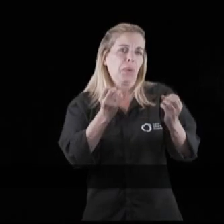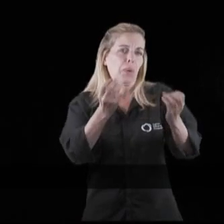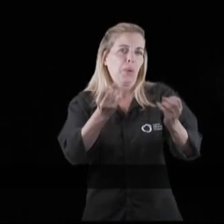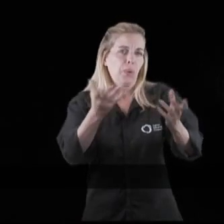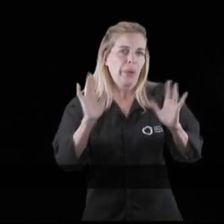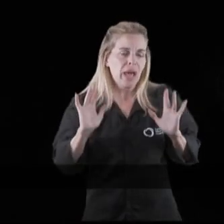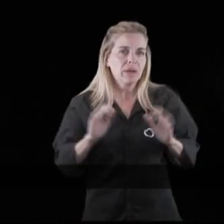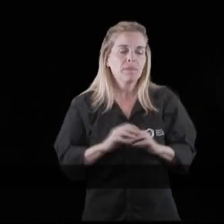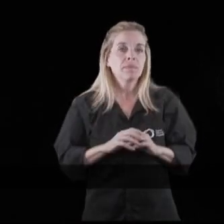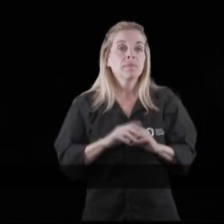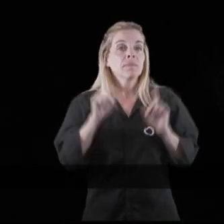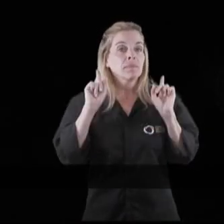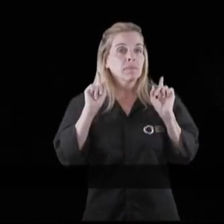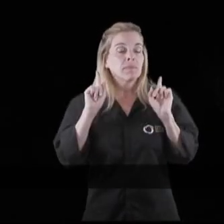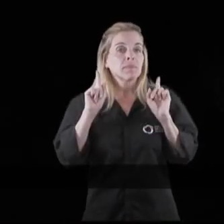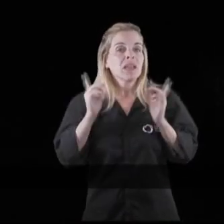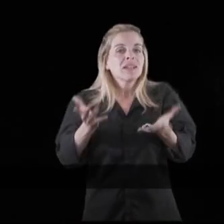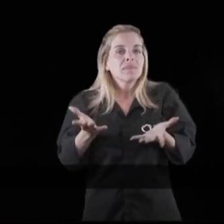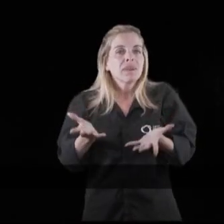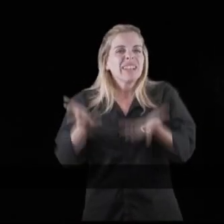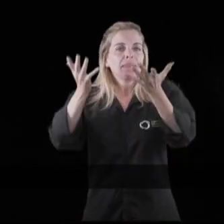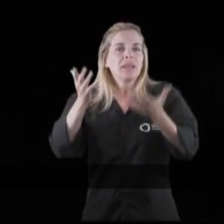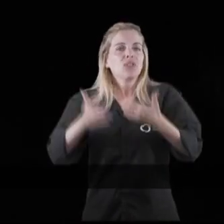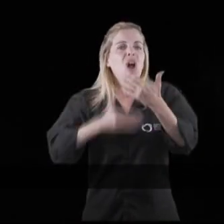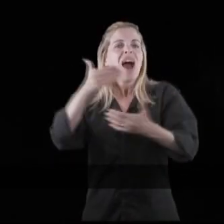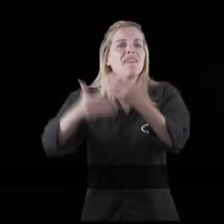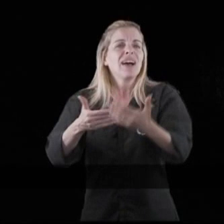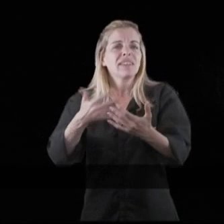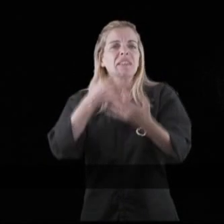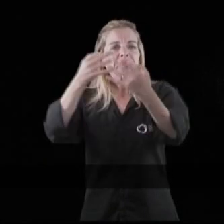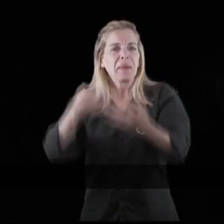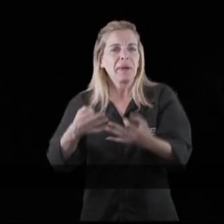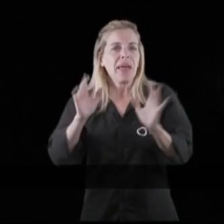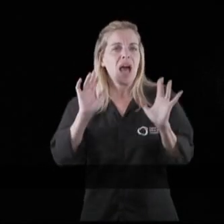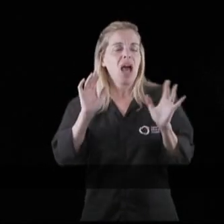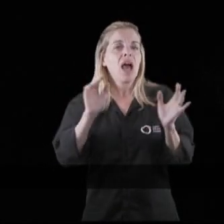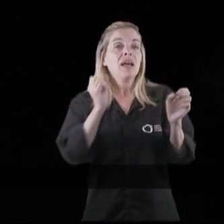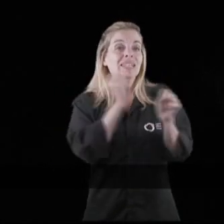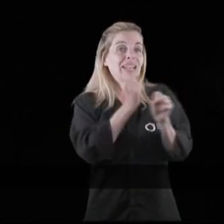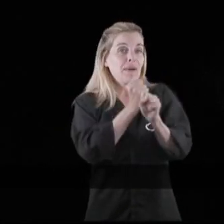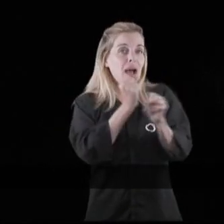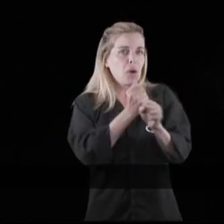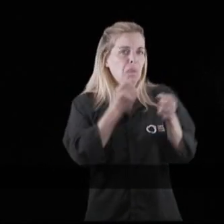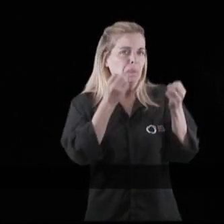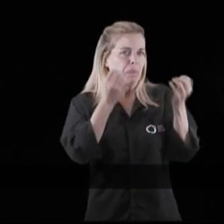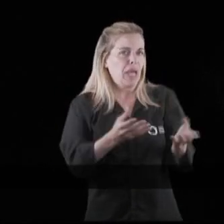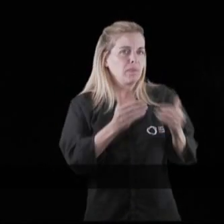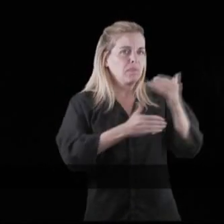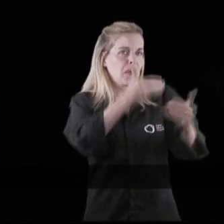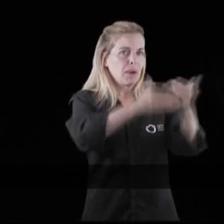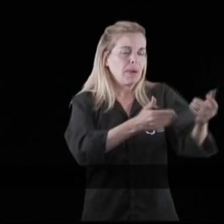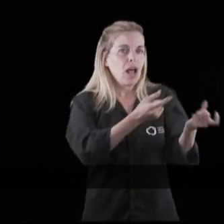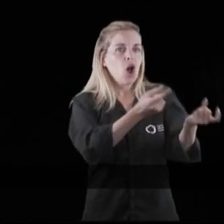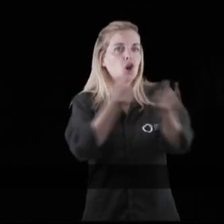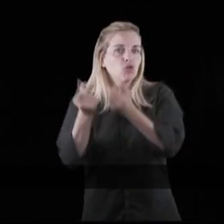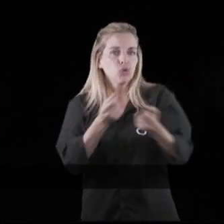En verdad, el crecimiento es muy grande. La recuperación del empleo es real, el consumo crece.